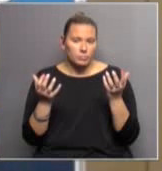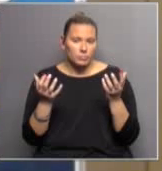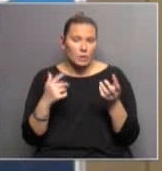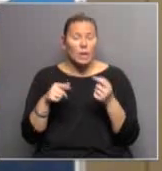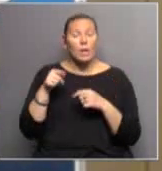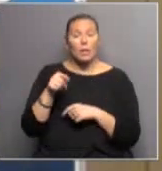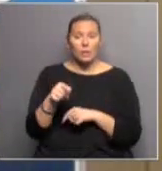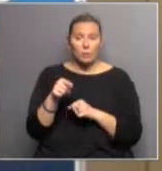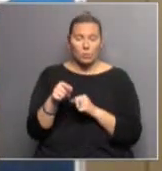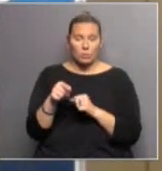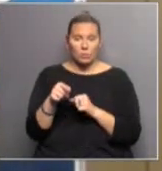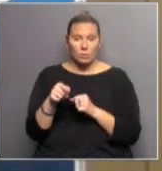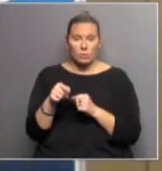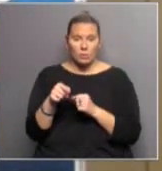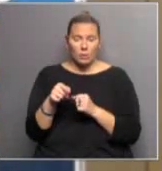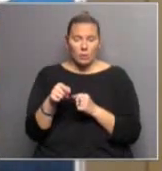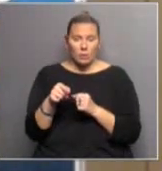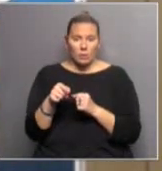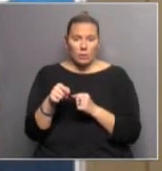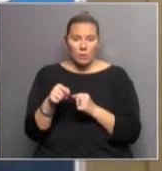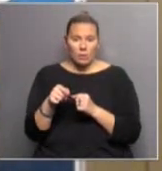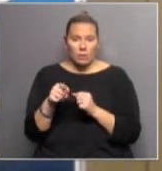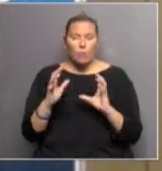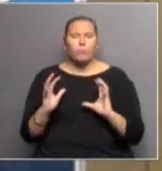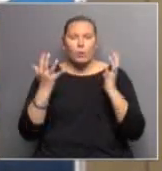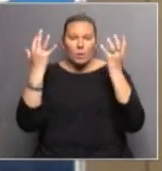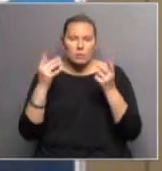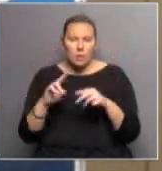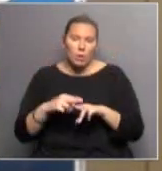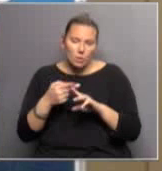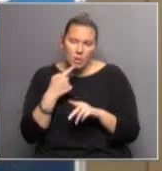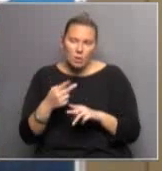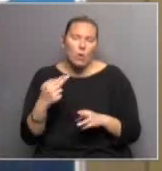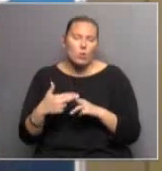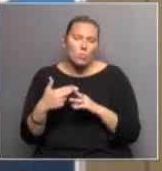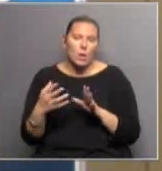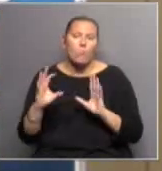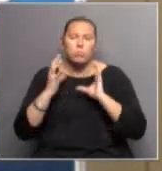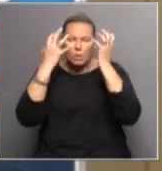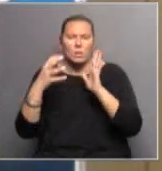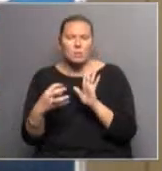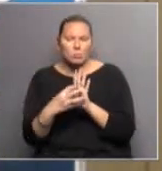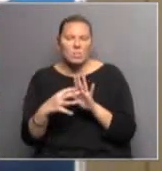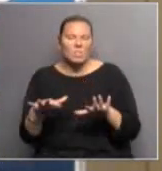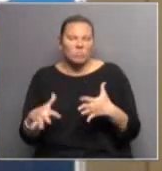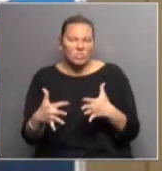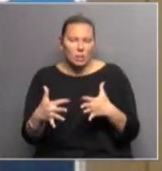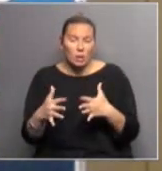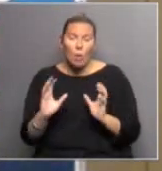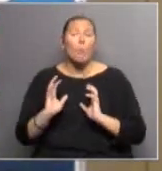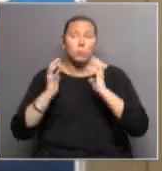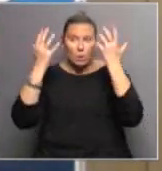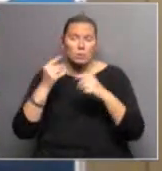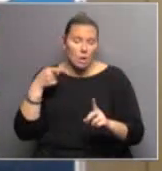esto hace que pasemos a ejercer lo que llamamos, insisto, la violencia simbólica. La violencia simbólica es cuando vos ejerces